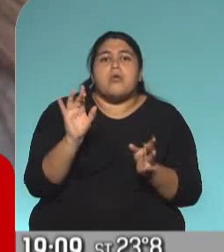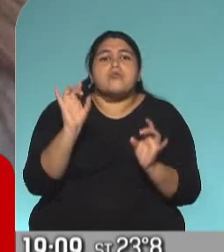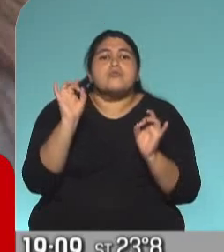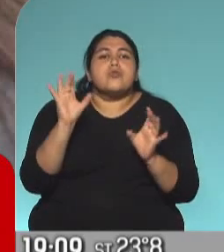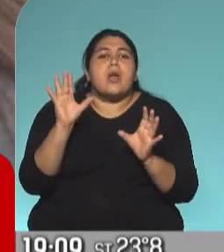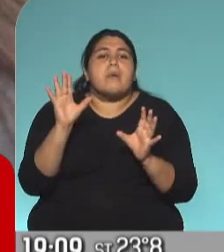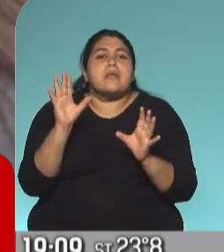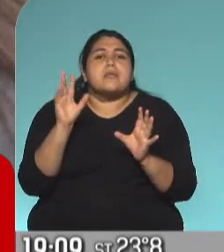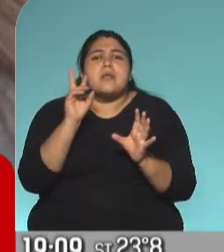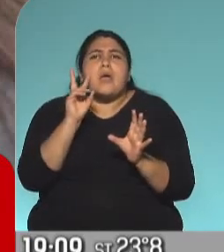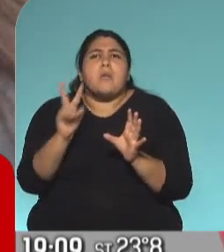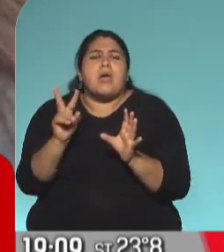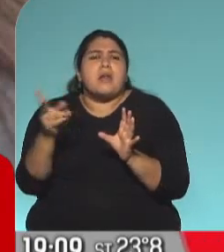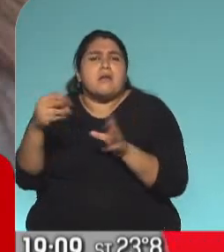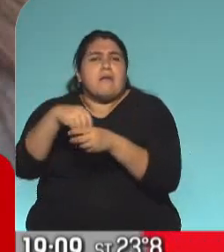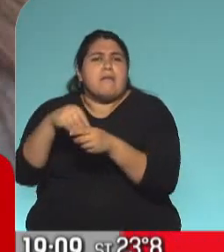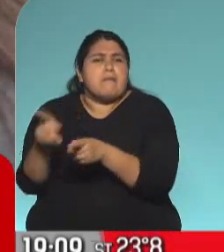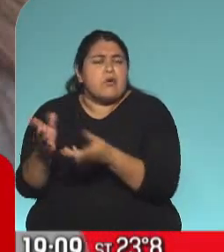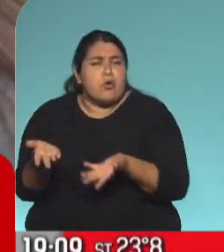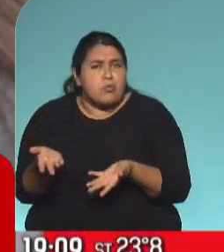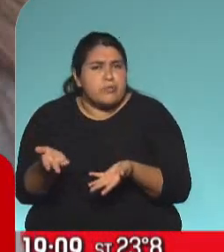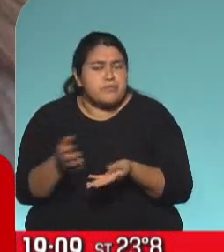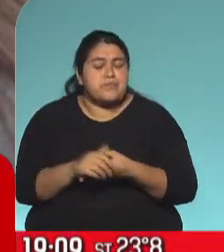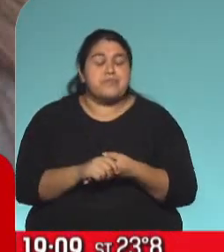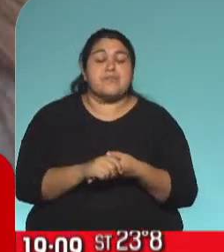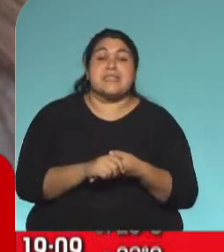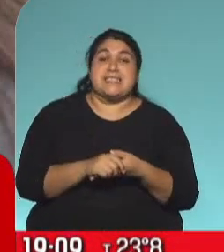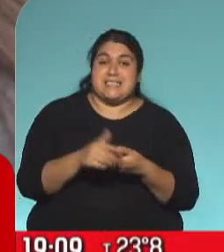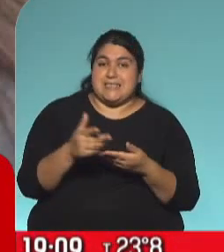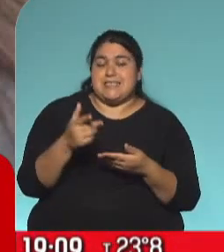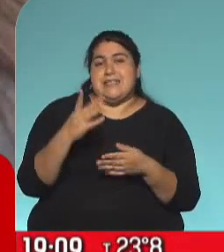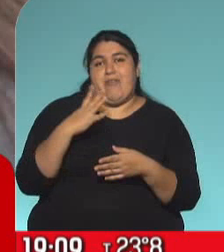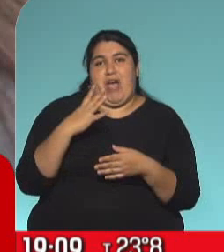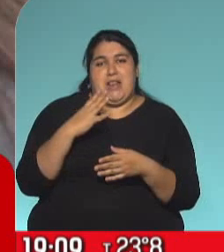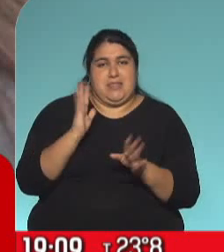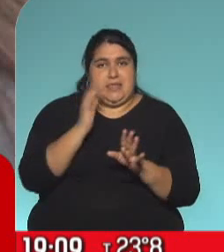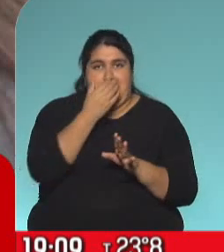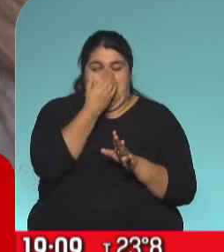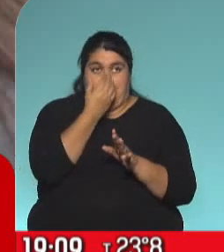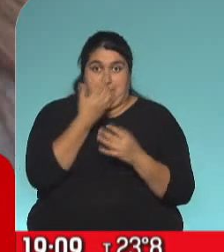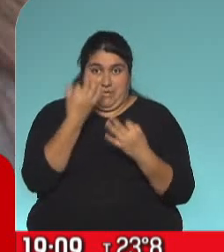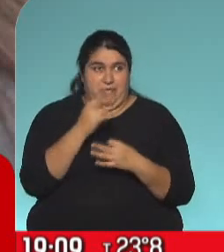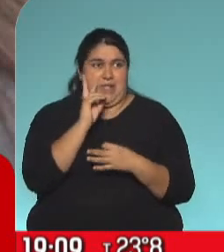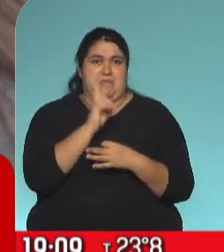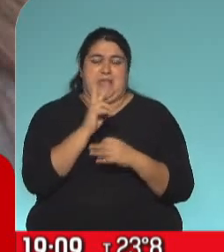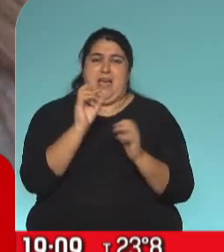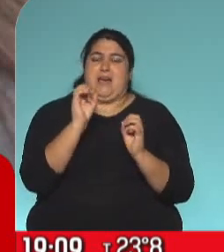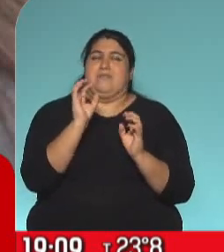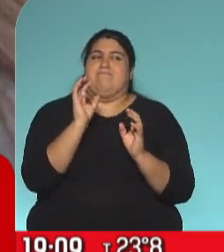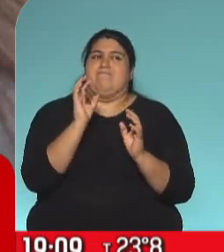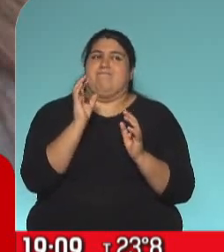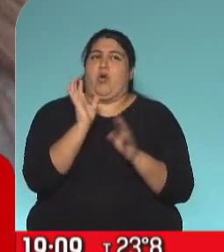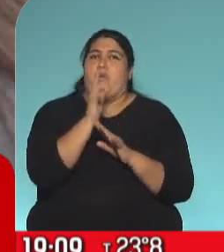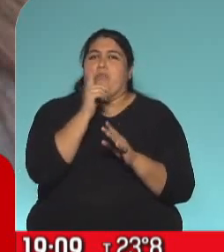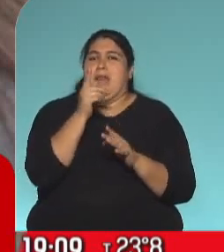más técnica, si se puede decir, como vos decís? Bueno, queda claro en este caso en particular que no se ha tomado en cuenta. Hay como una desidia por parte del Estado o de las autoridades